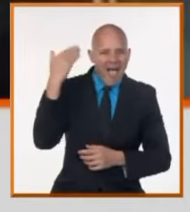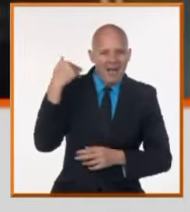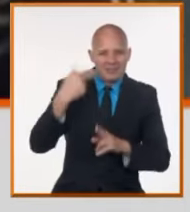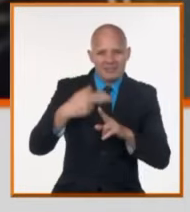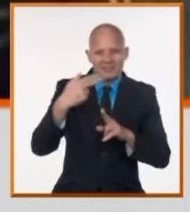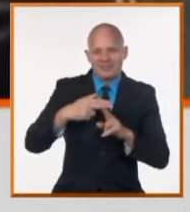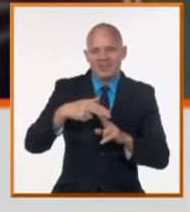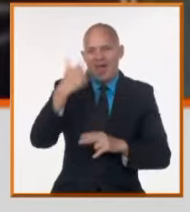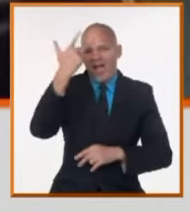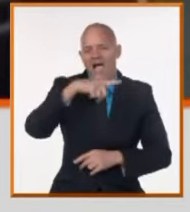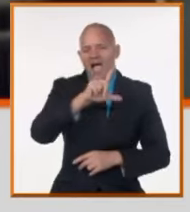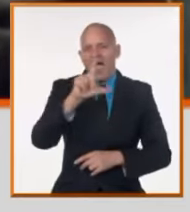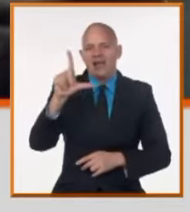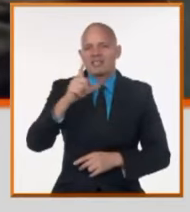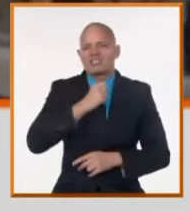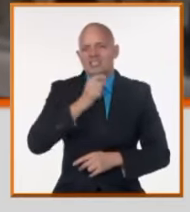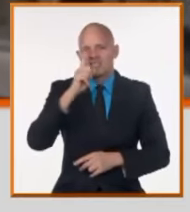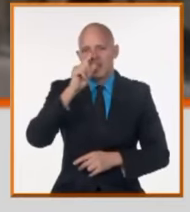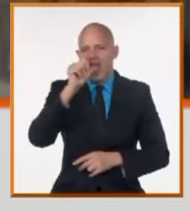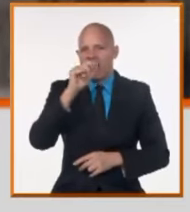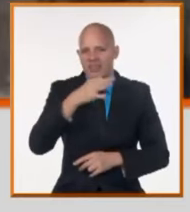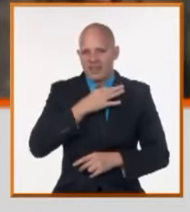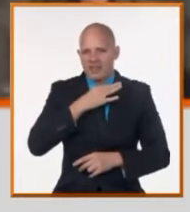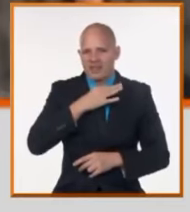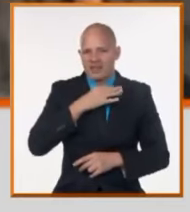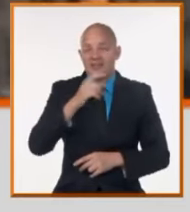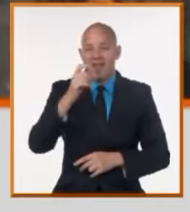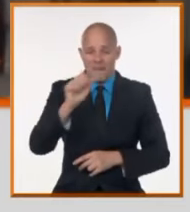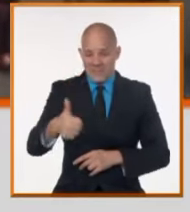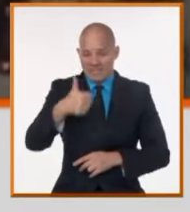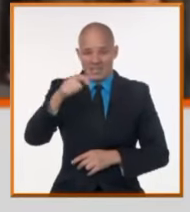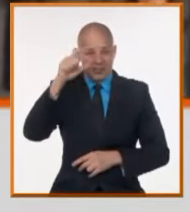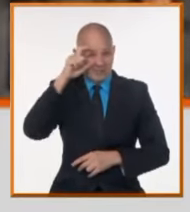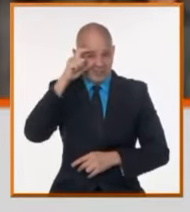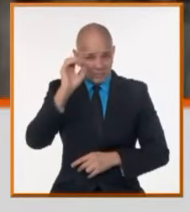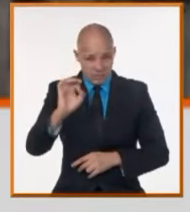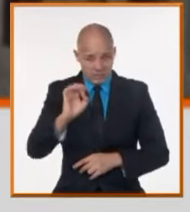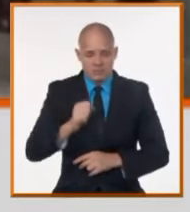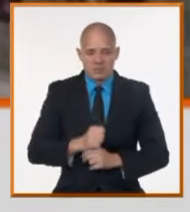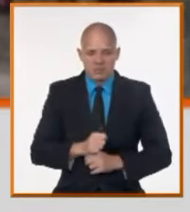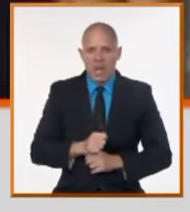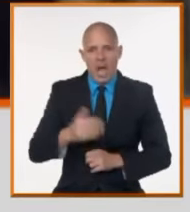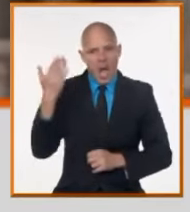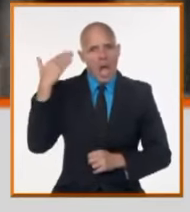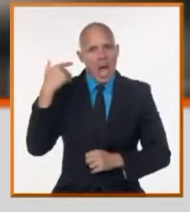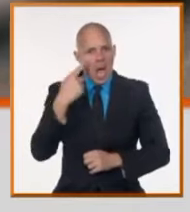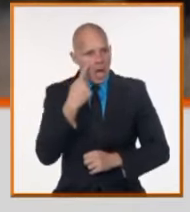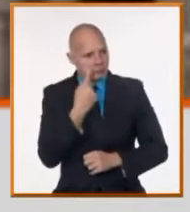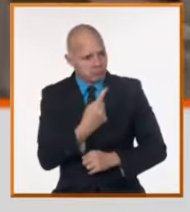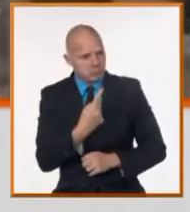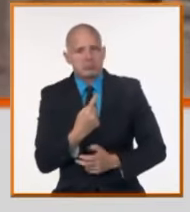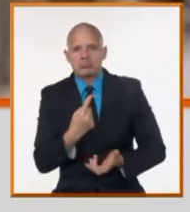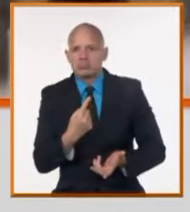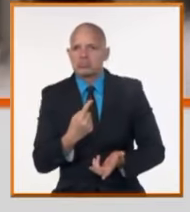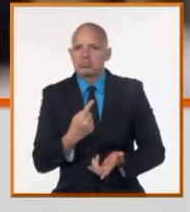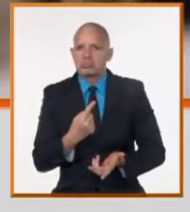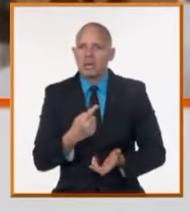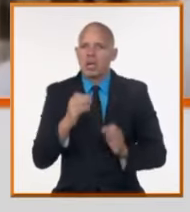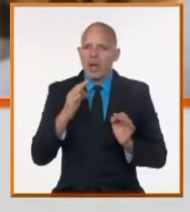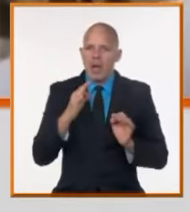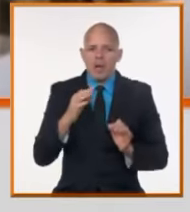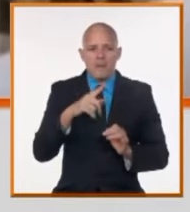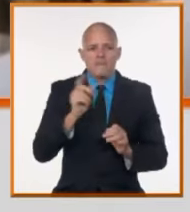financiamiento millonario que coincidía con el apoyo que le daban al gobierno de Napoleón Duarte en el